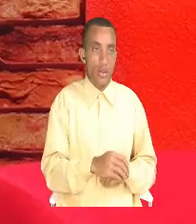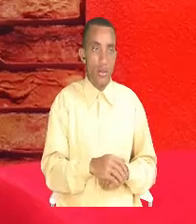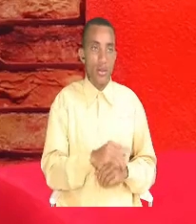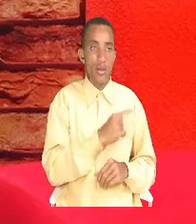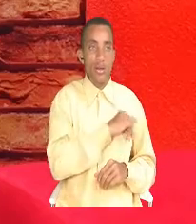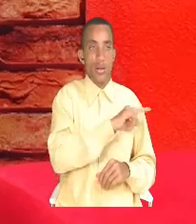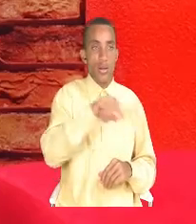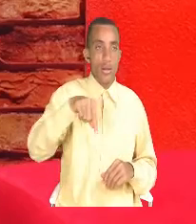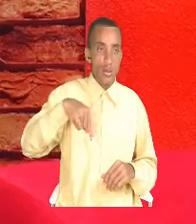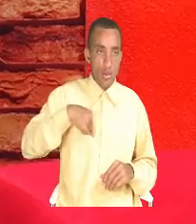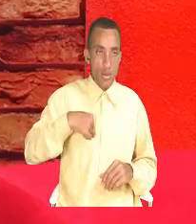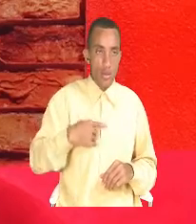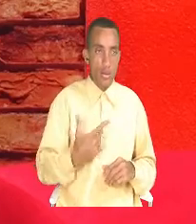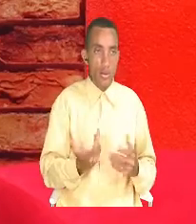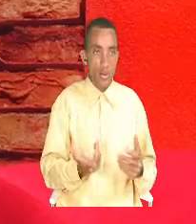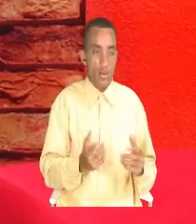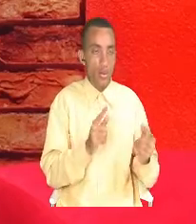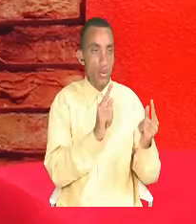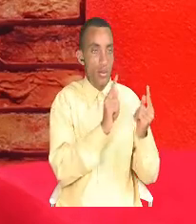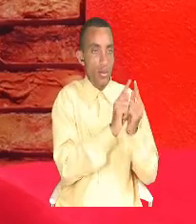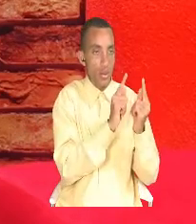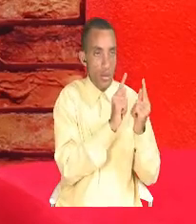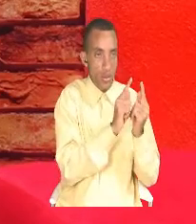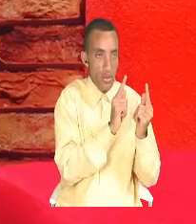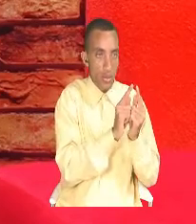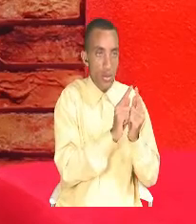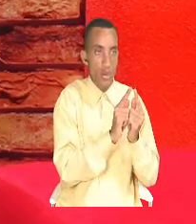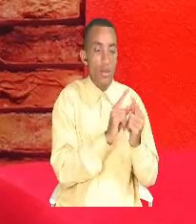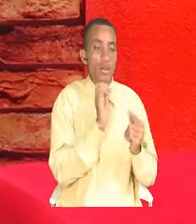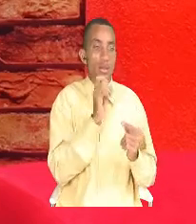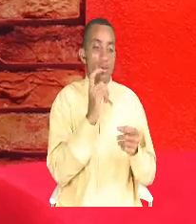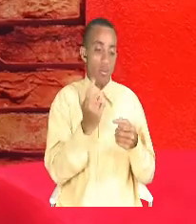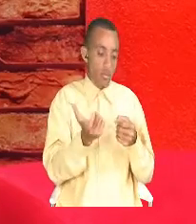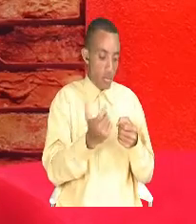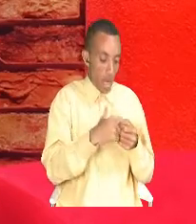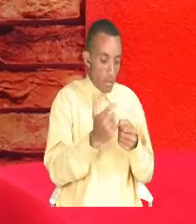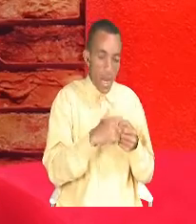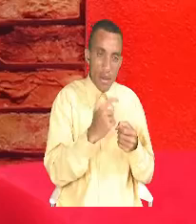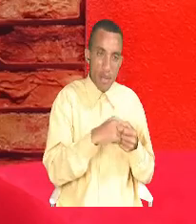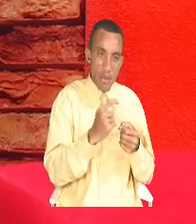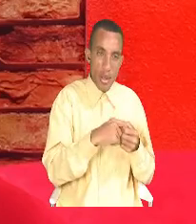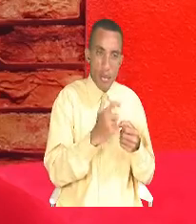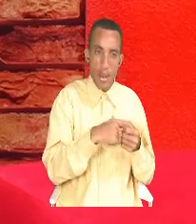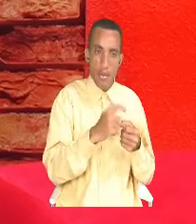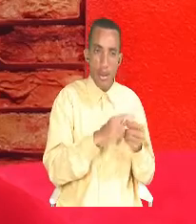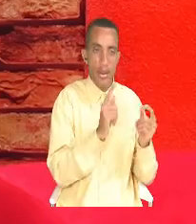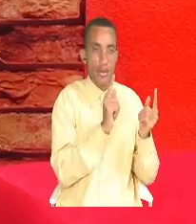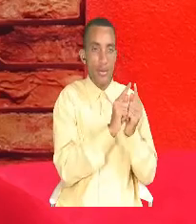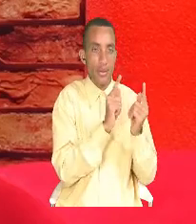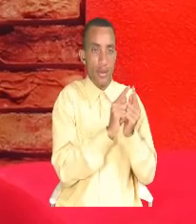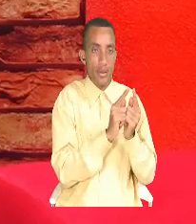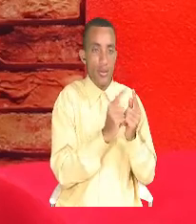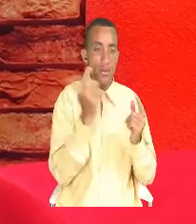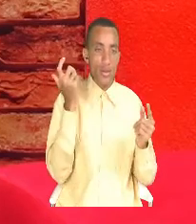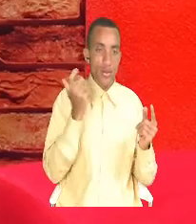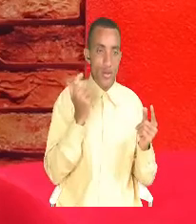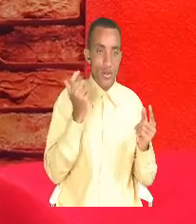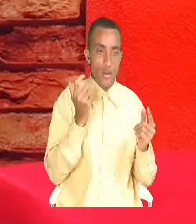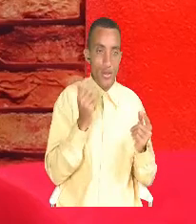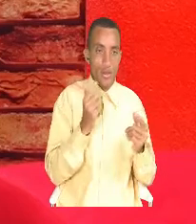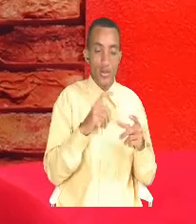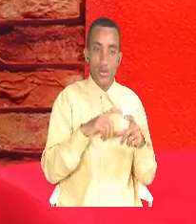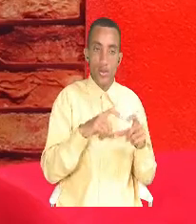reconocemos con Confenalco. Con Confenalco todos los afiliados de la caja tienen subsidio en cada una de nuestras